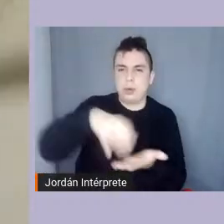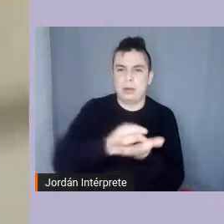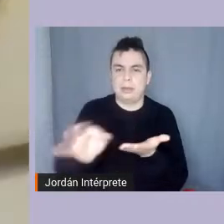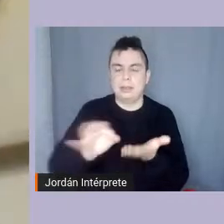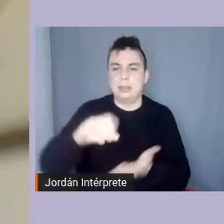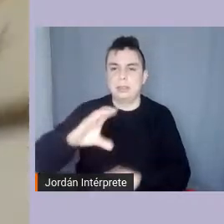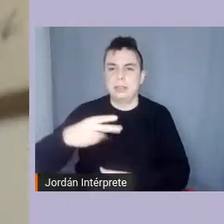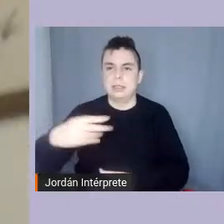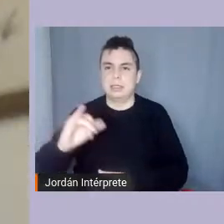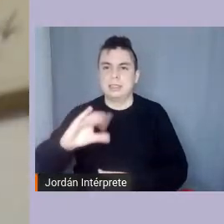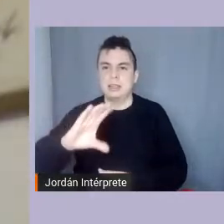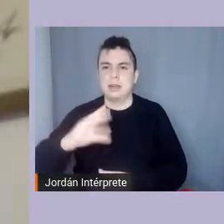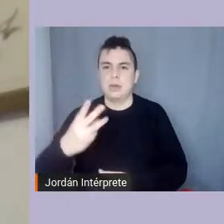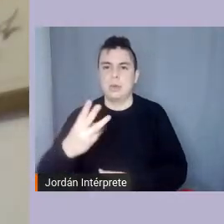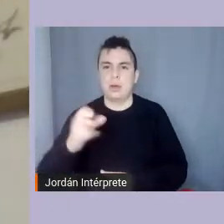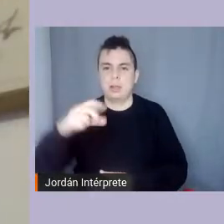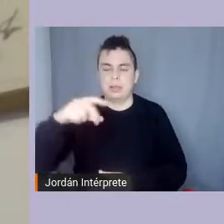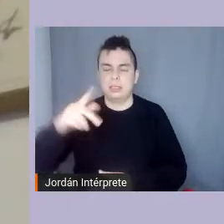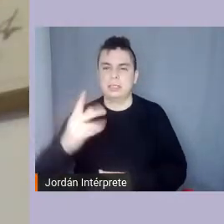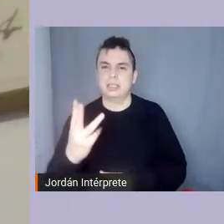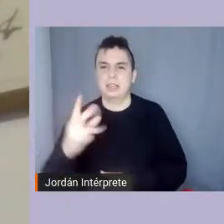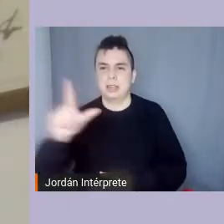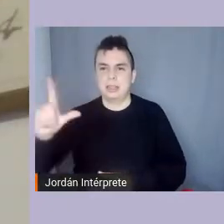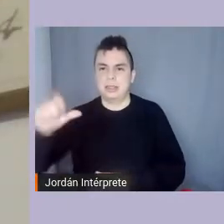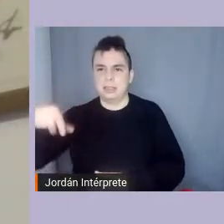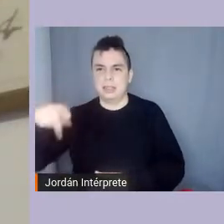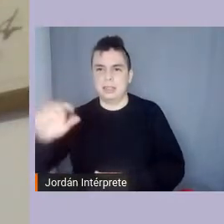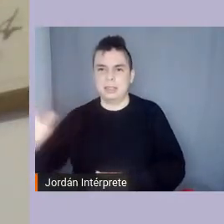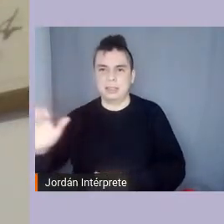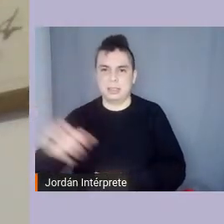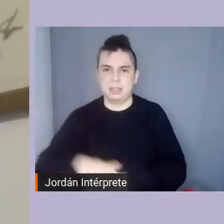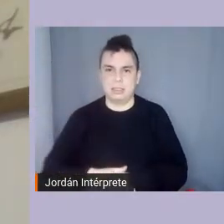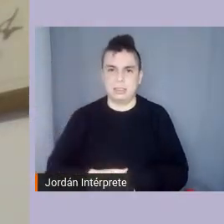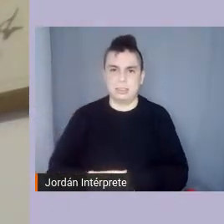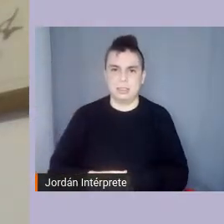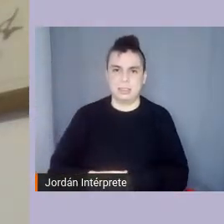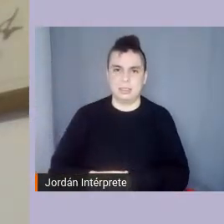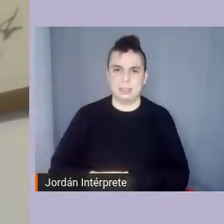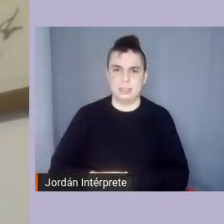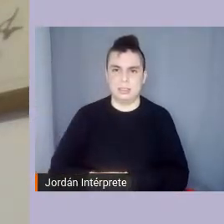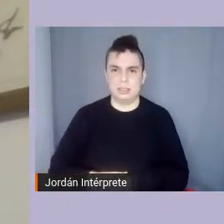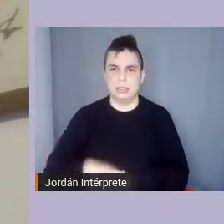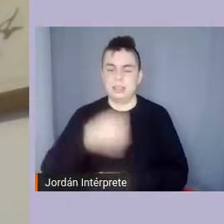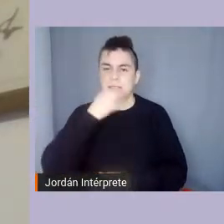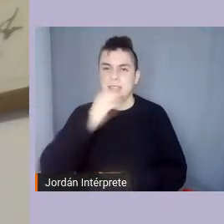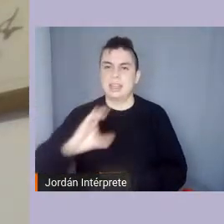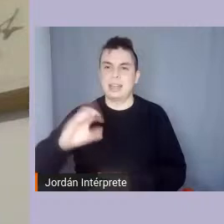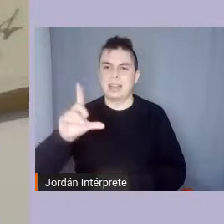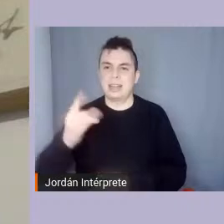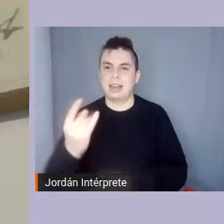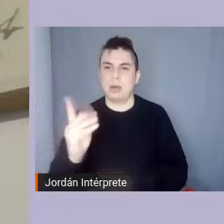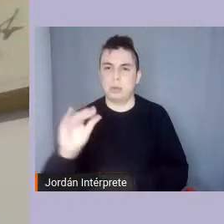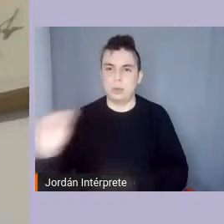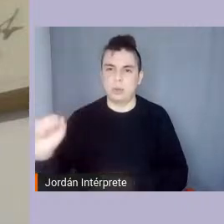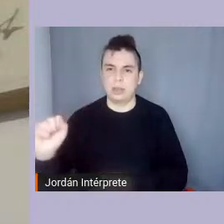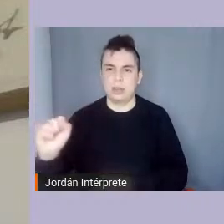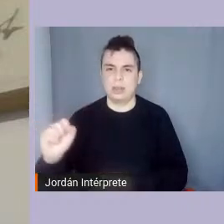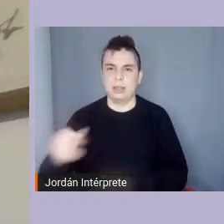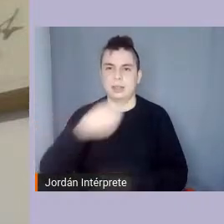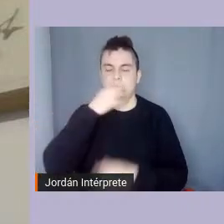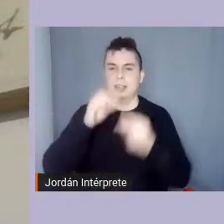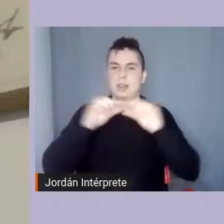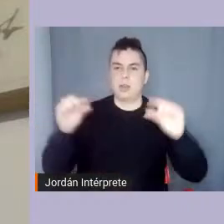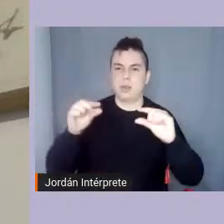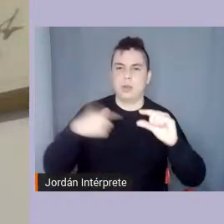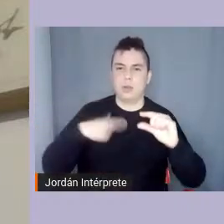nombre, Kumelka. Ah, esto es un Claudia, esto es un artístico